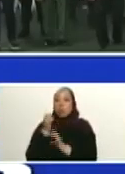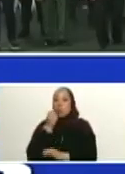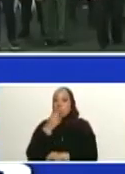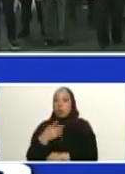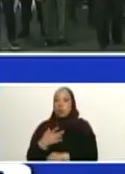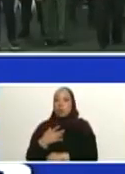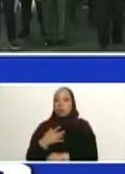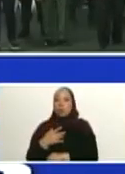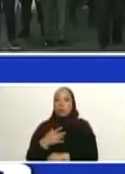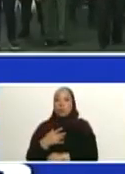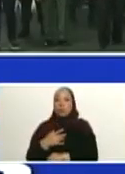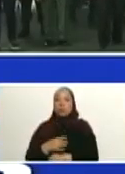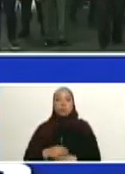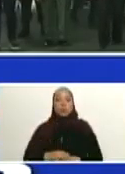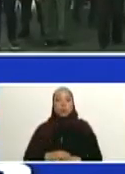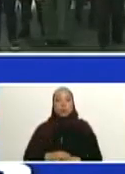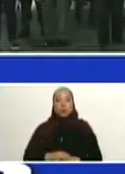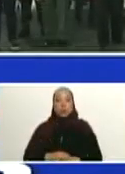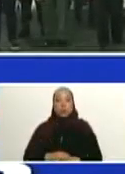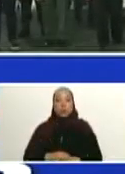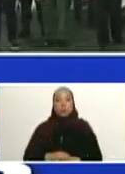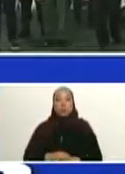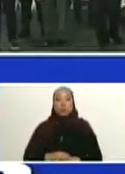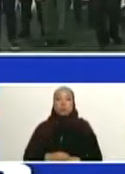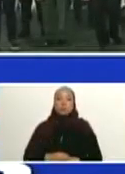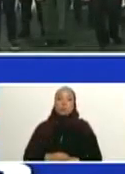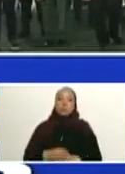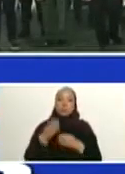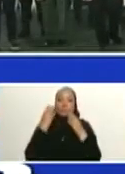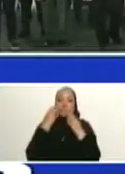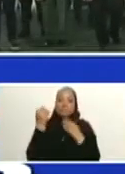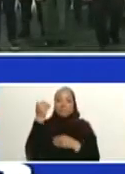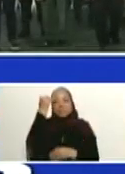un pase para ver cómo van las bricomiles. Adelante, almiranta.